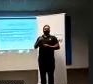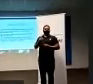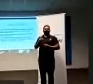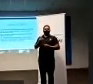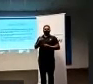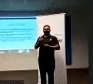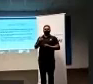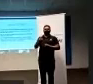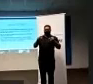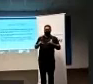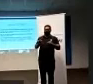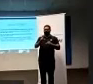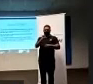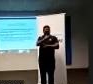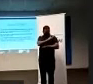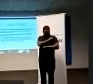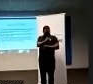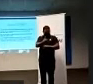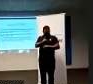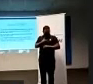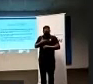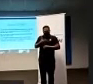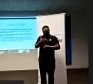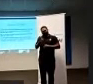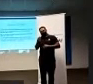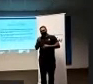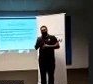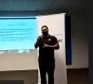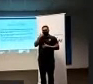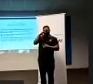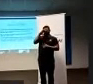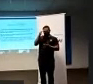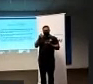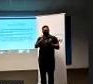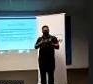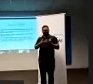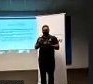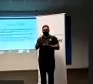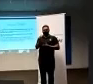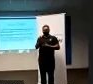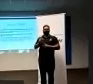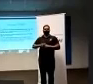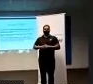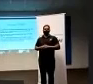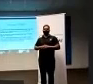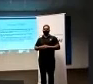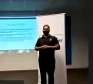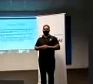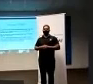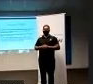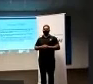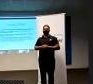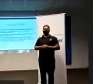las 24 horas, no se reportaron eventos adversos graves a los 118 días post vacunación. La reactogenicidad fue mayor